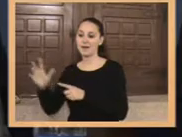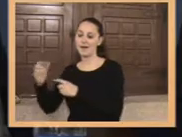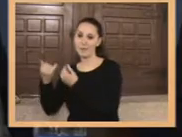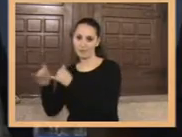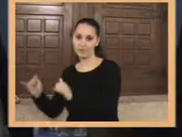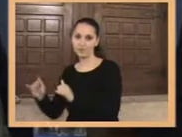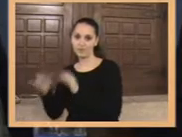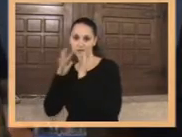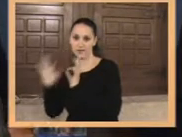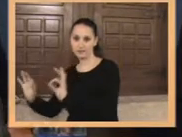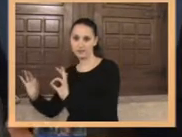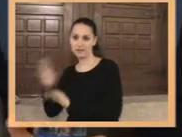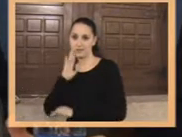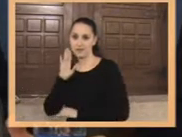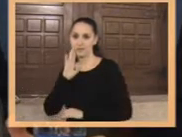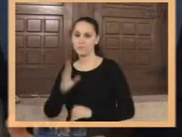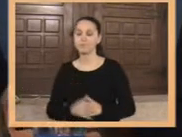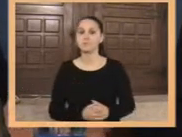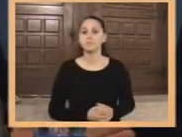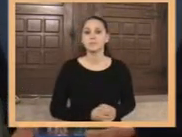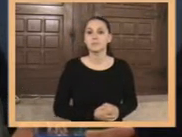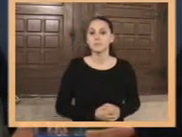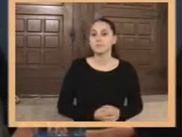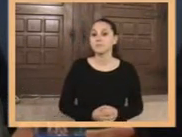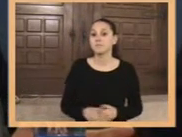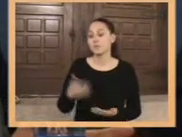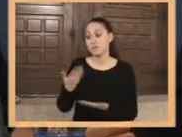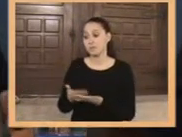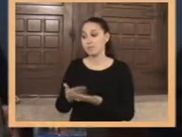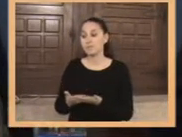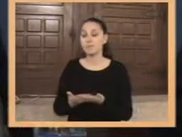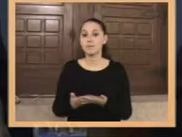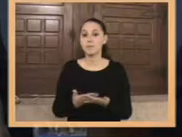Por otra parte, yo le voy a pedir que me deje hablar.